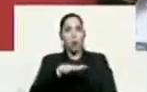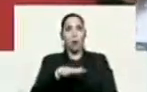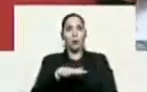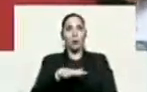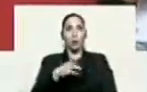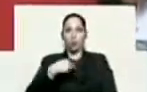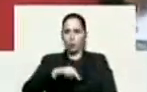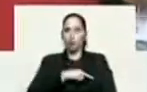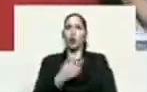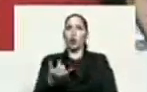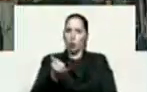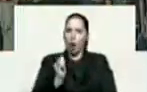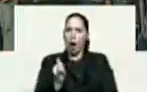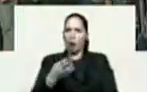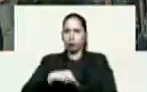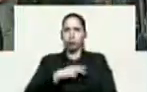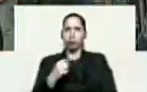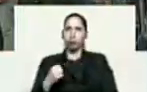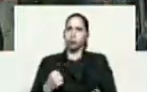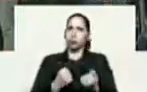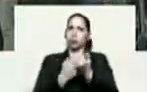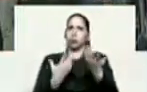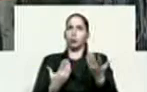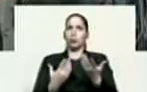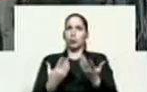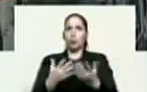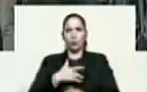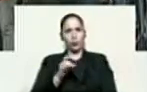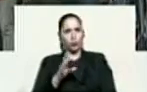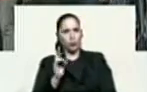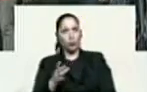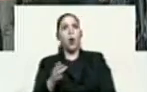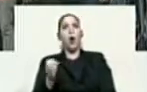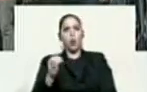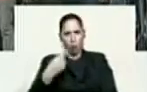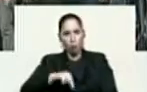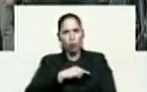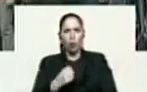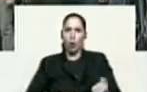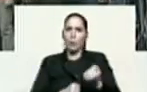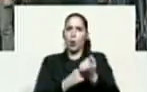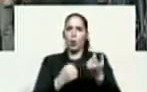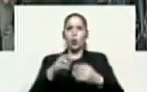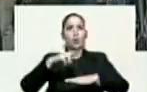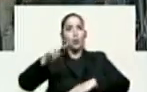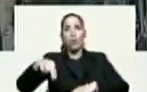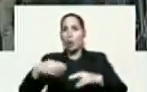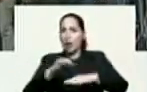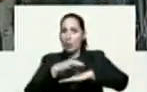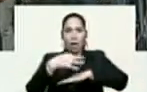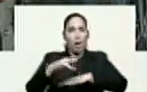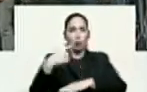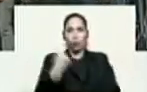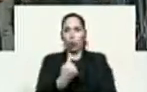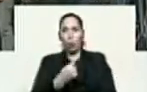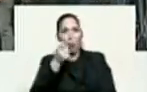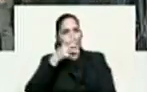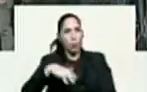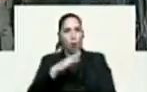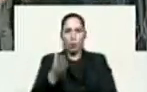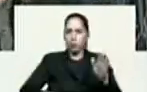estamos nosotros. Si el pueblo ríe, ahí debemos estar nosotros, pero nunca dejar solo al pueblo. Y fuimos